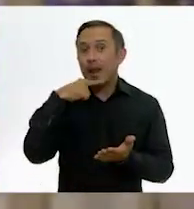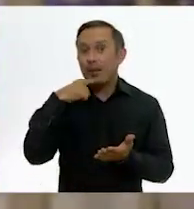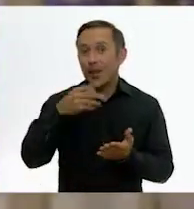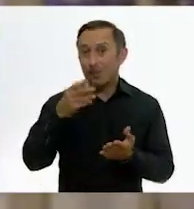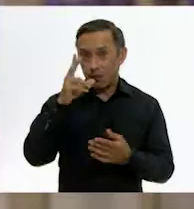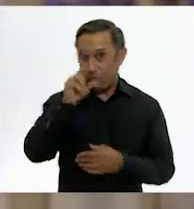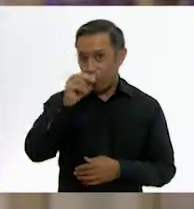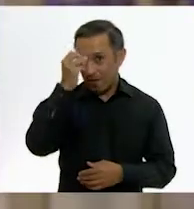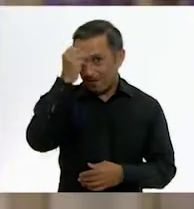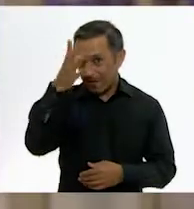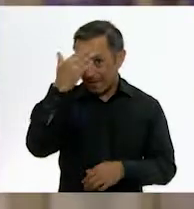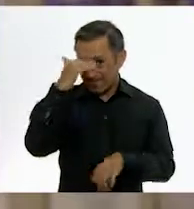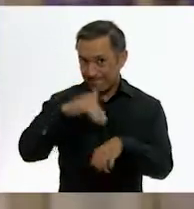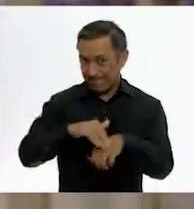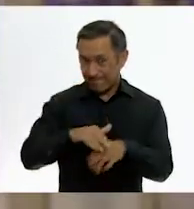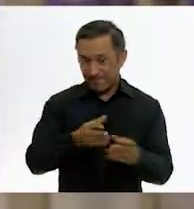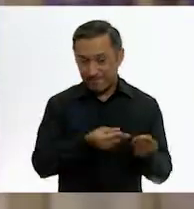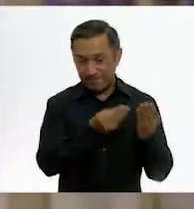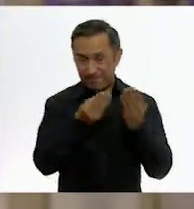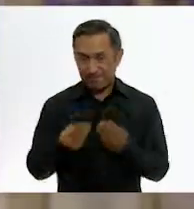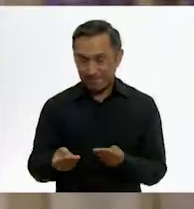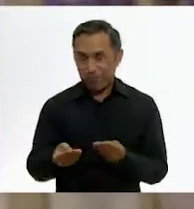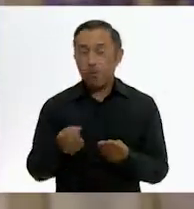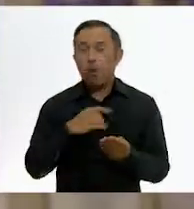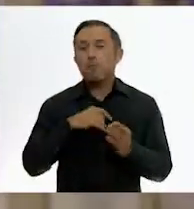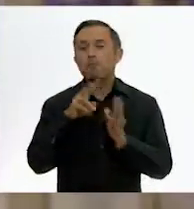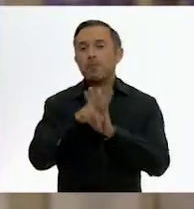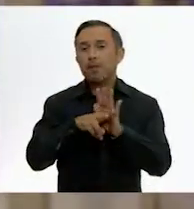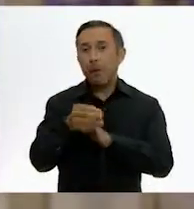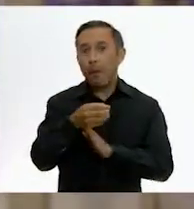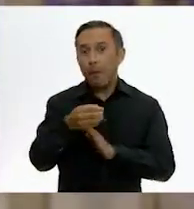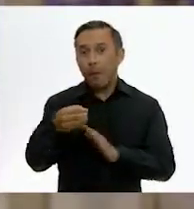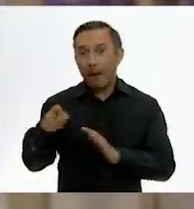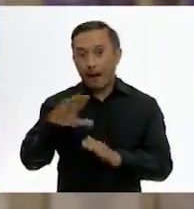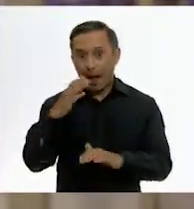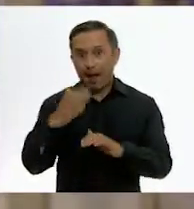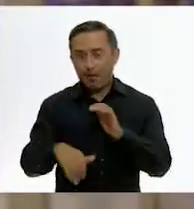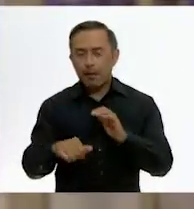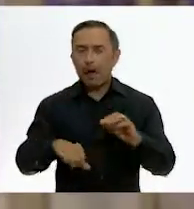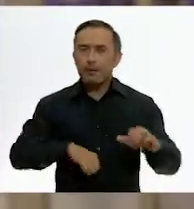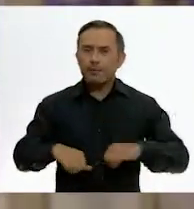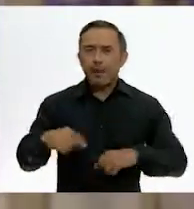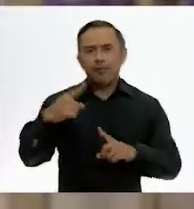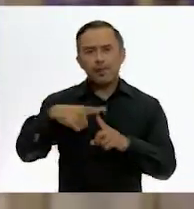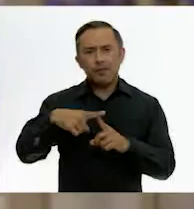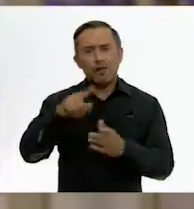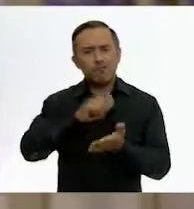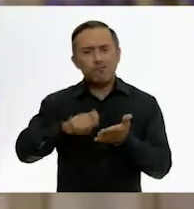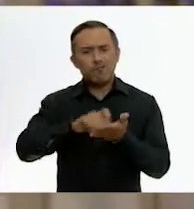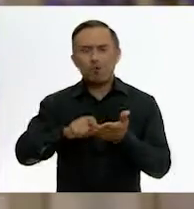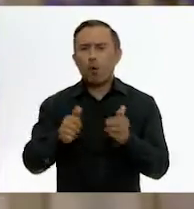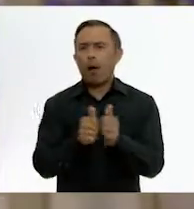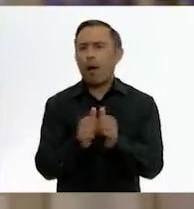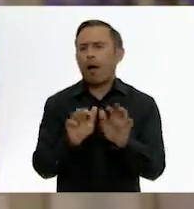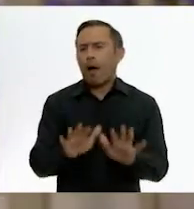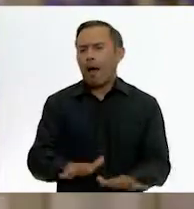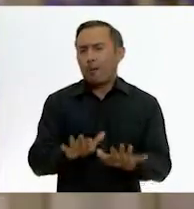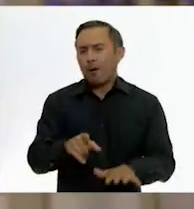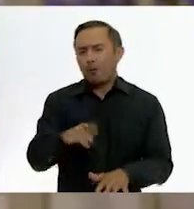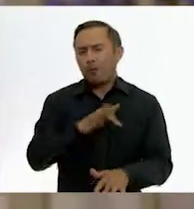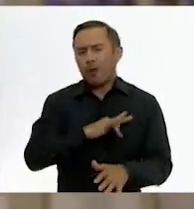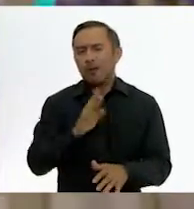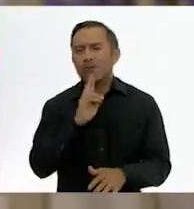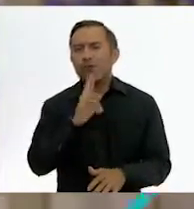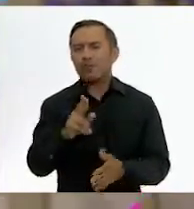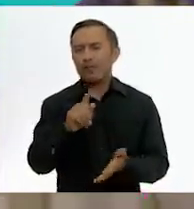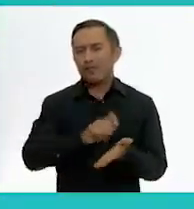preguntas y actividades que se te piden para que cuando acabe el programa pueda responderlas y hacerlas